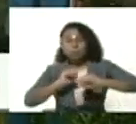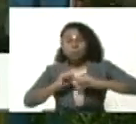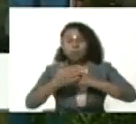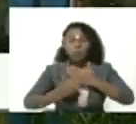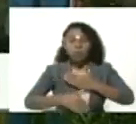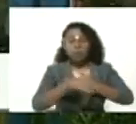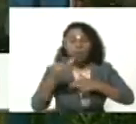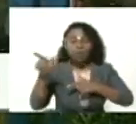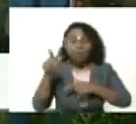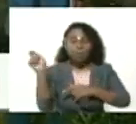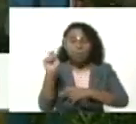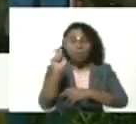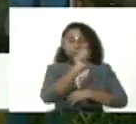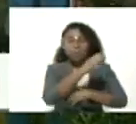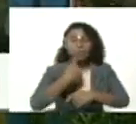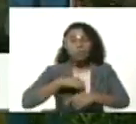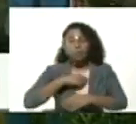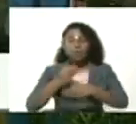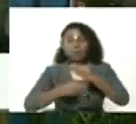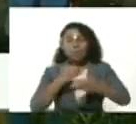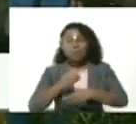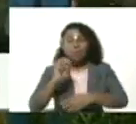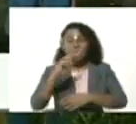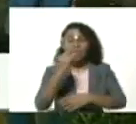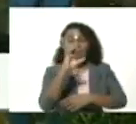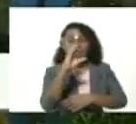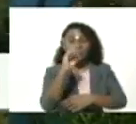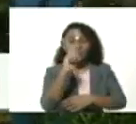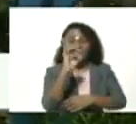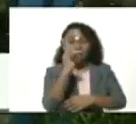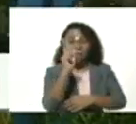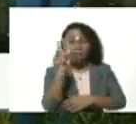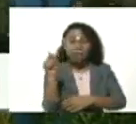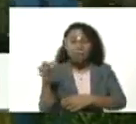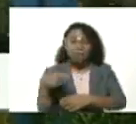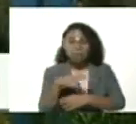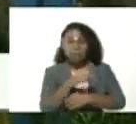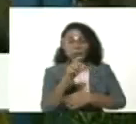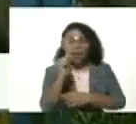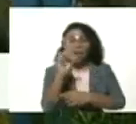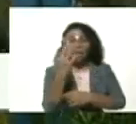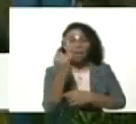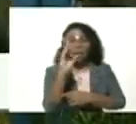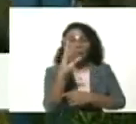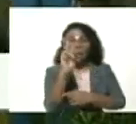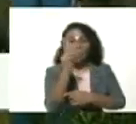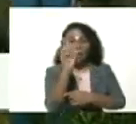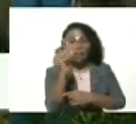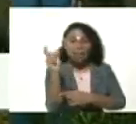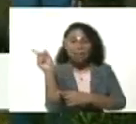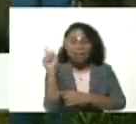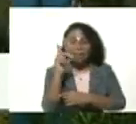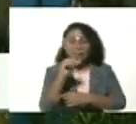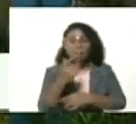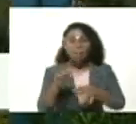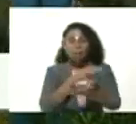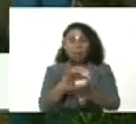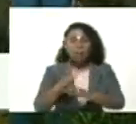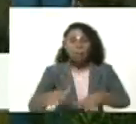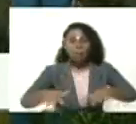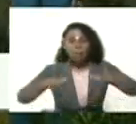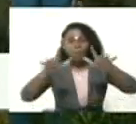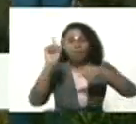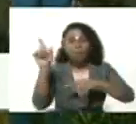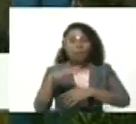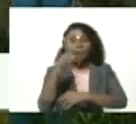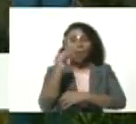estos meses. Estuvimos en La Victoria, el río Arauca se salió allá, hubo un problema de inundaciones. Luego estuvo en el